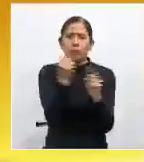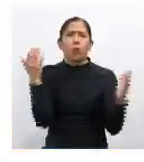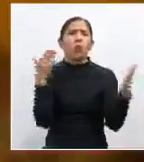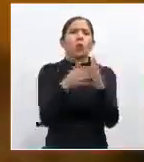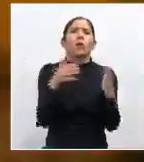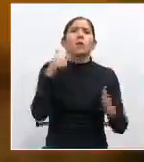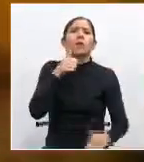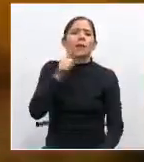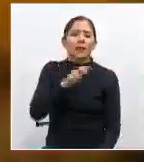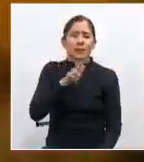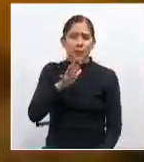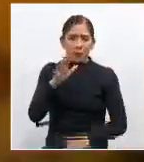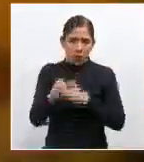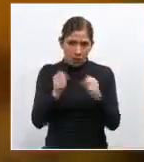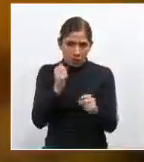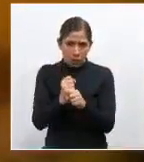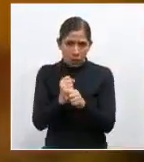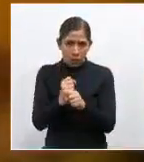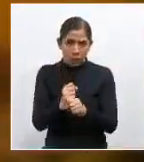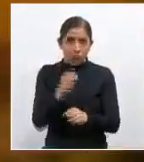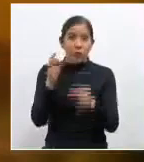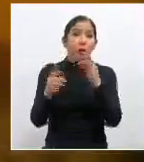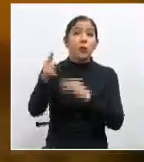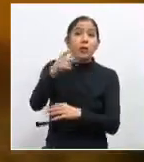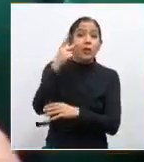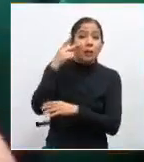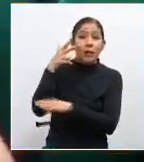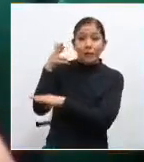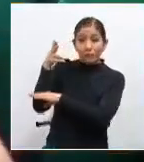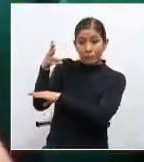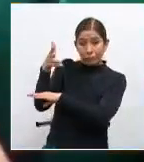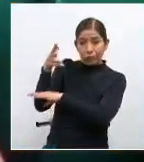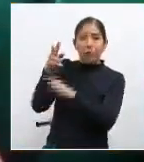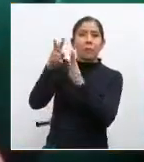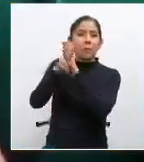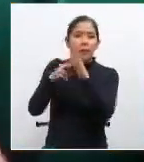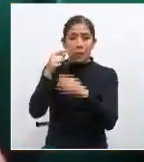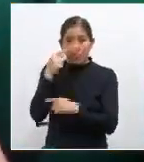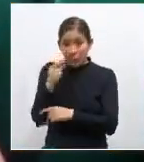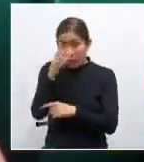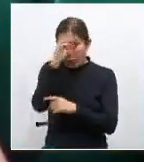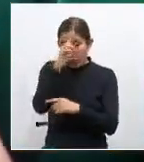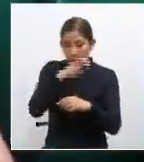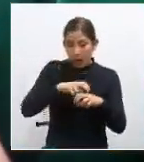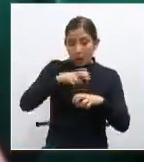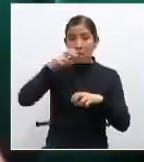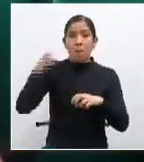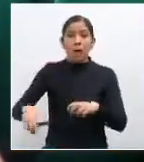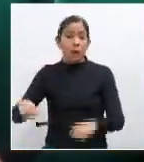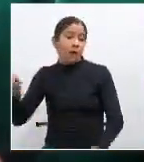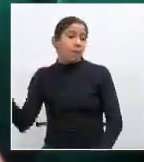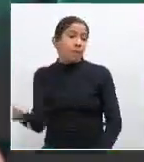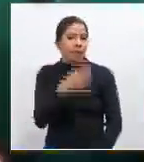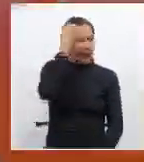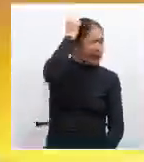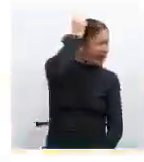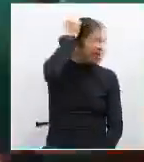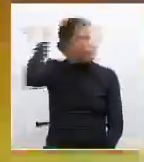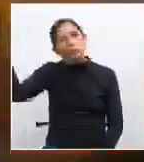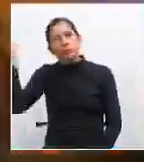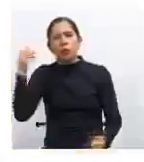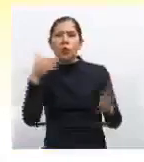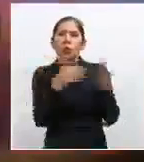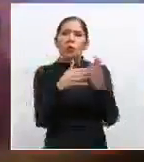Y podemos ver, si ustedes ven detenidamente también el video, se ve que cuando él se baja, le propina un golpe y le jala los pelos, ¿no?, a la